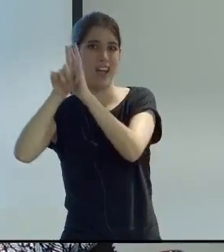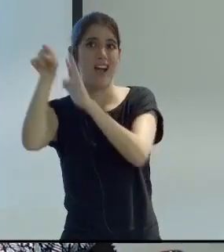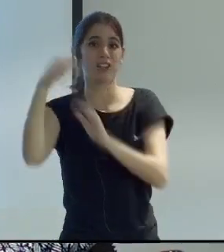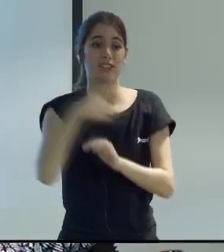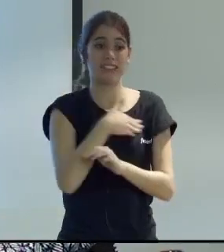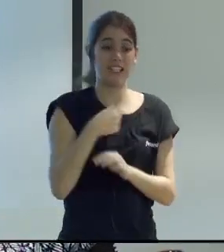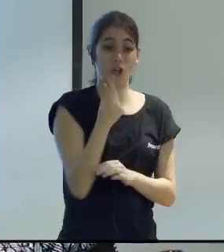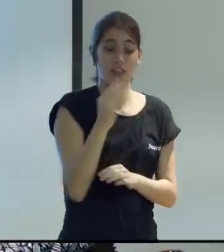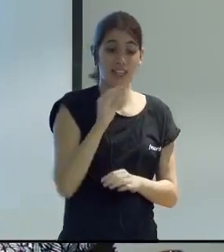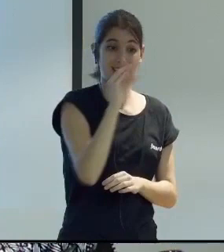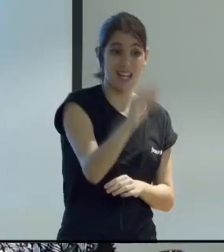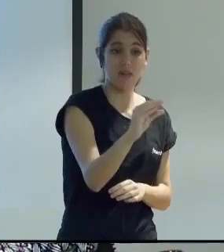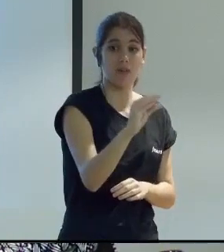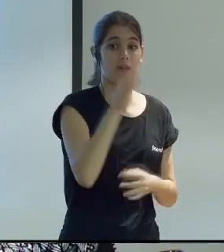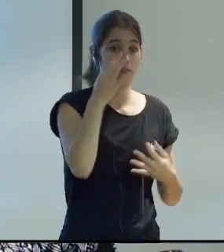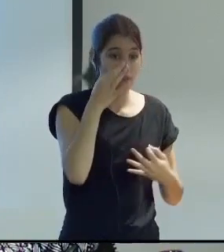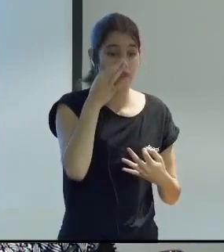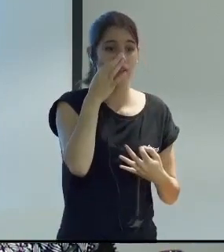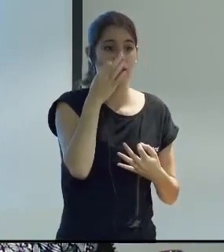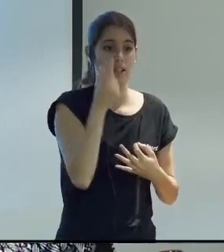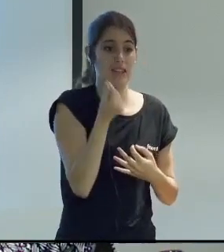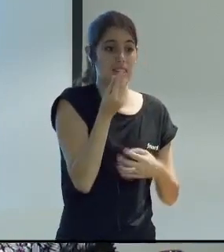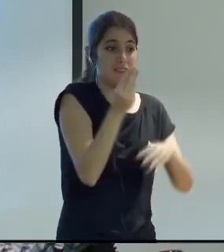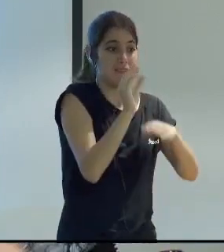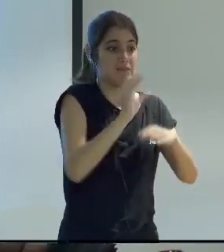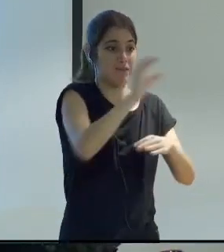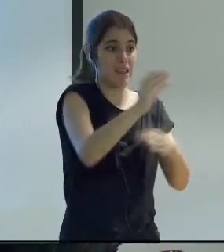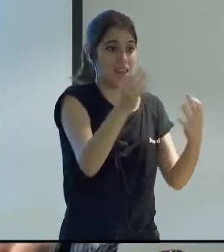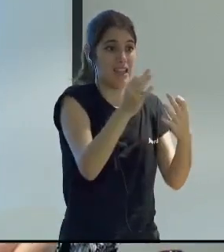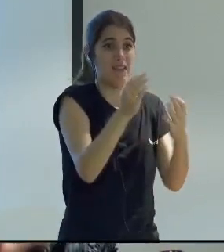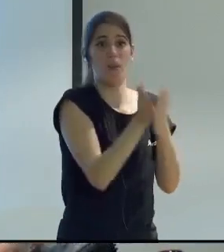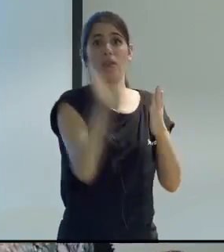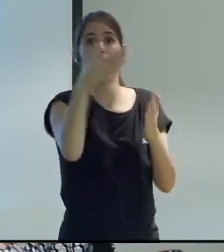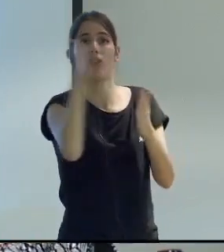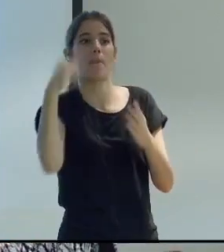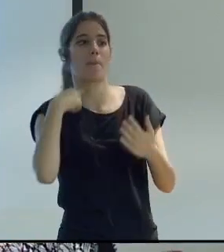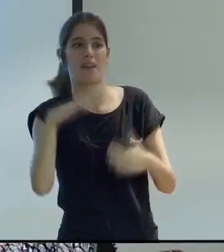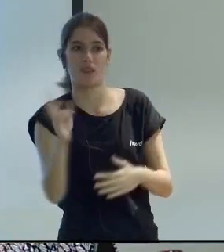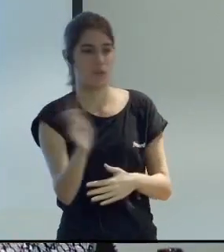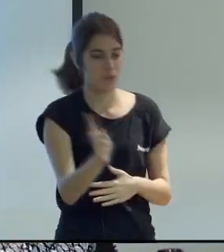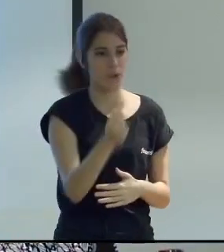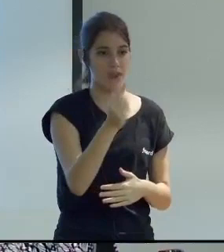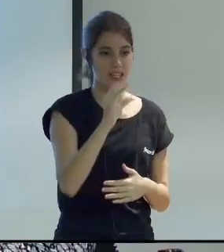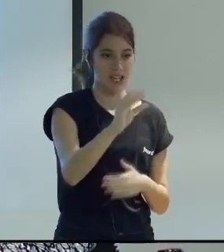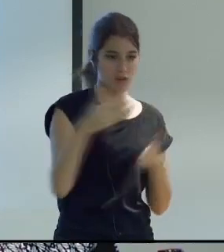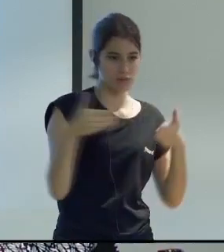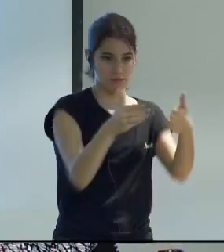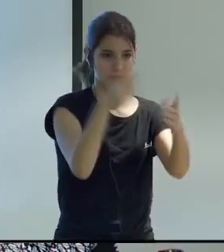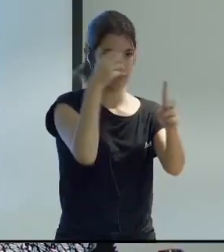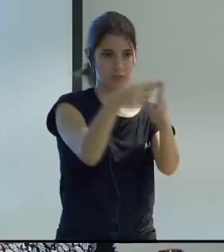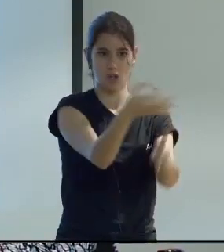dedica a donde hay que dedicarlo y que vaya en la dirección correcta. Y